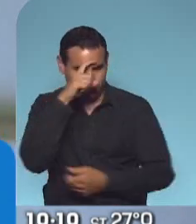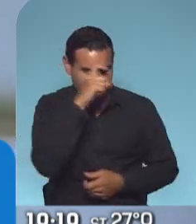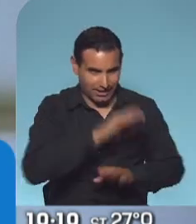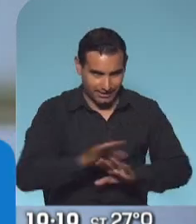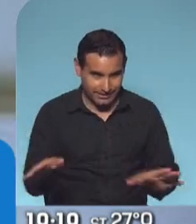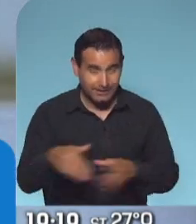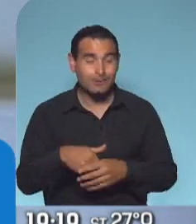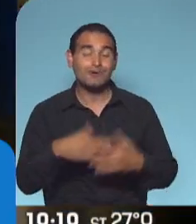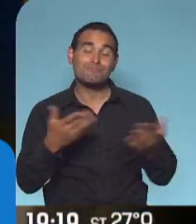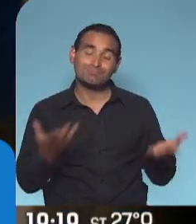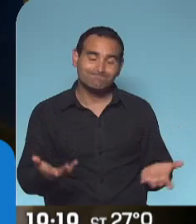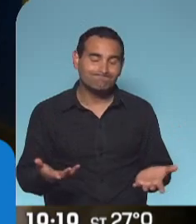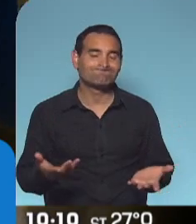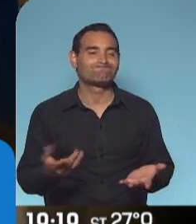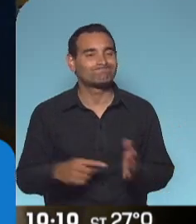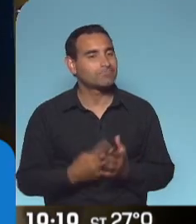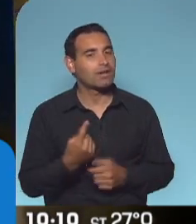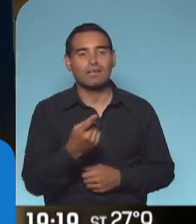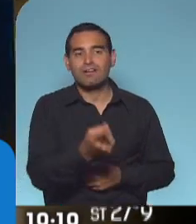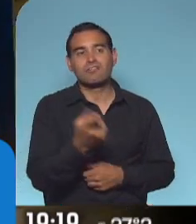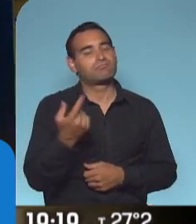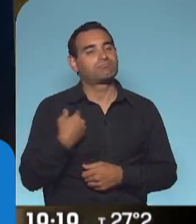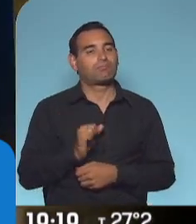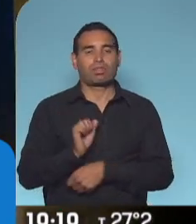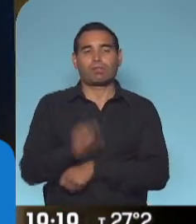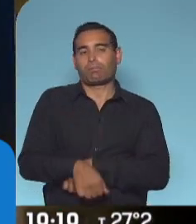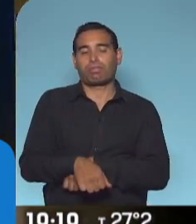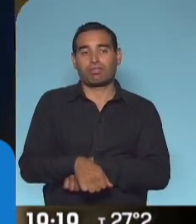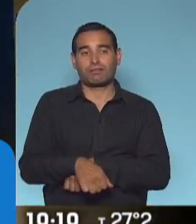pero lamentablemente no lo cumplimos y las